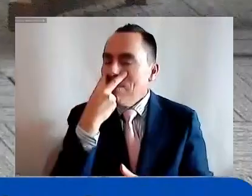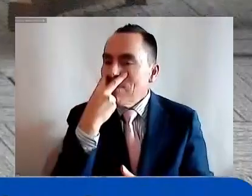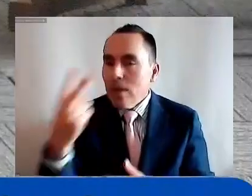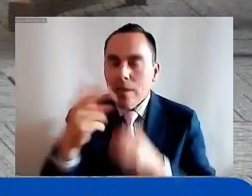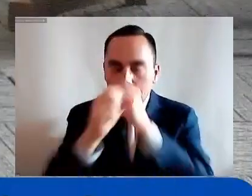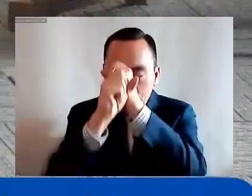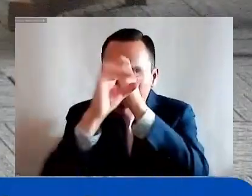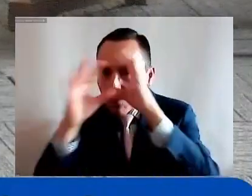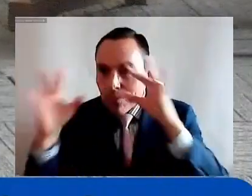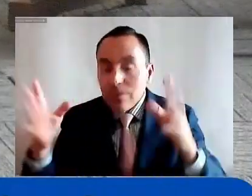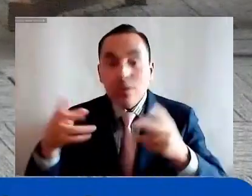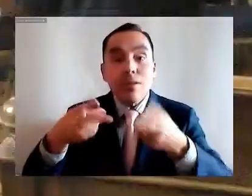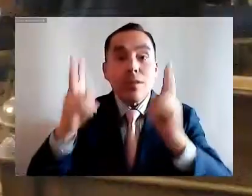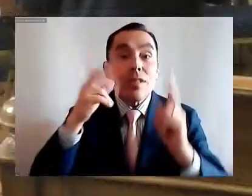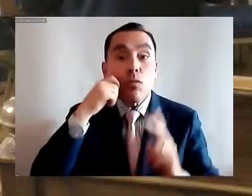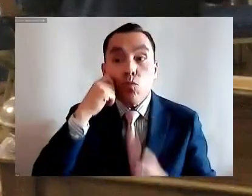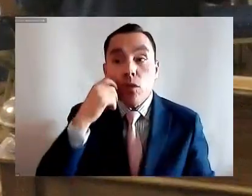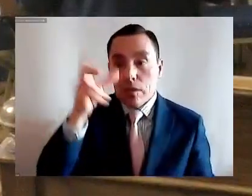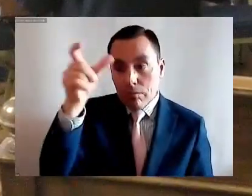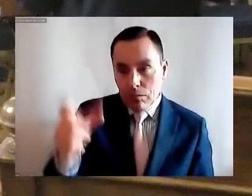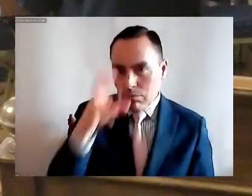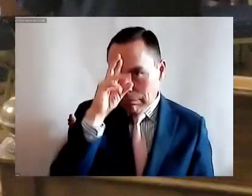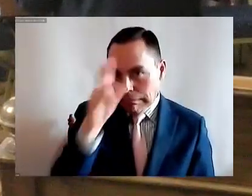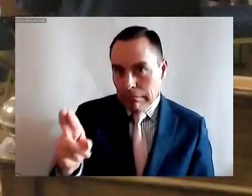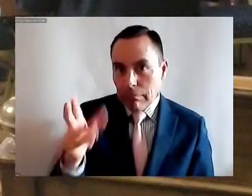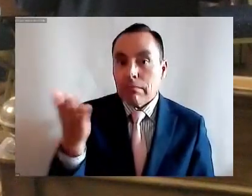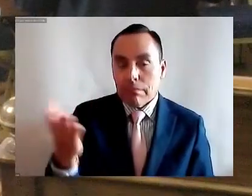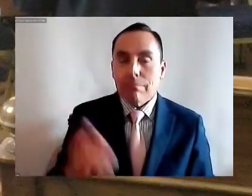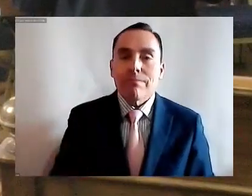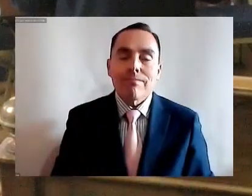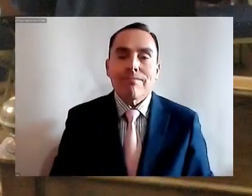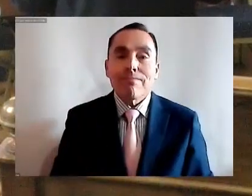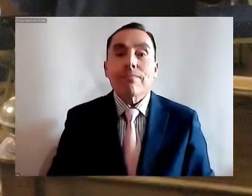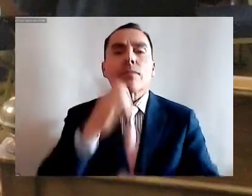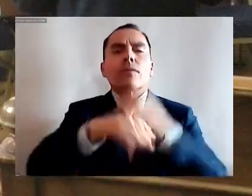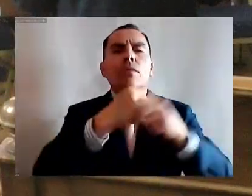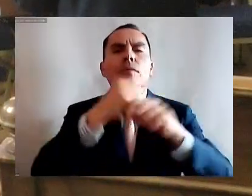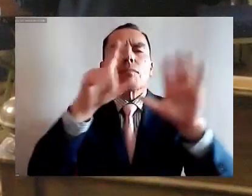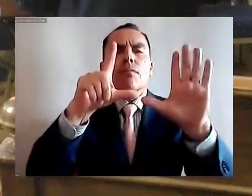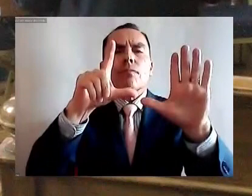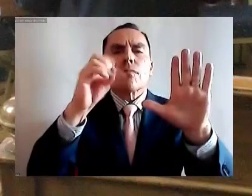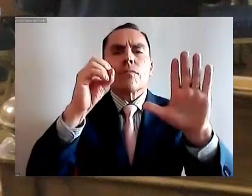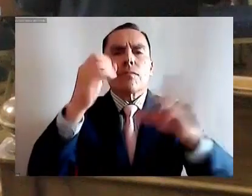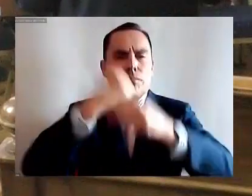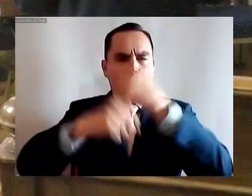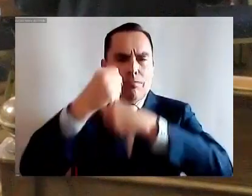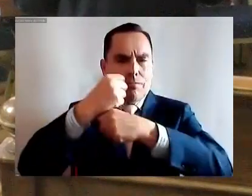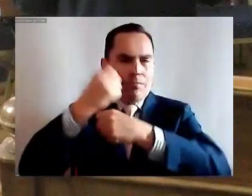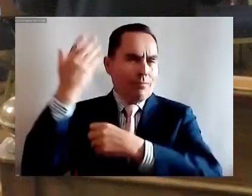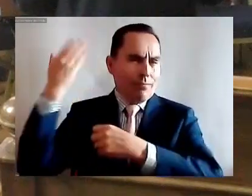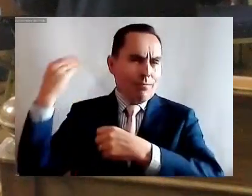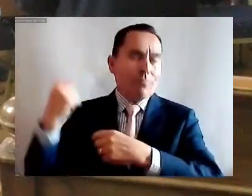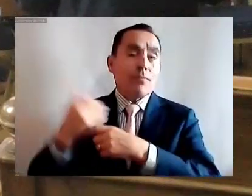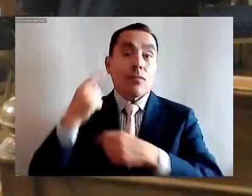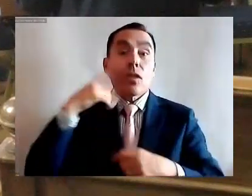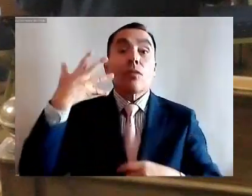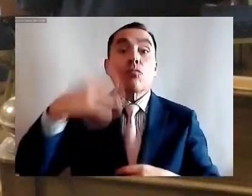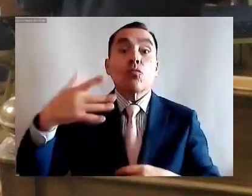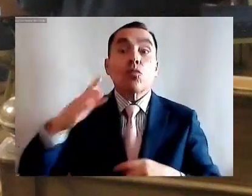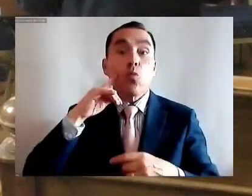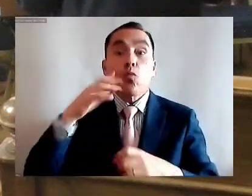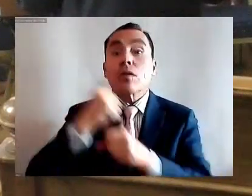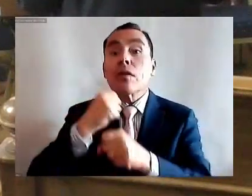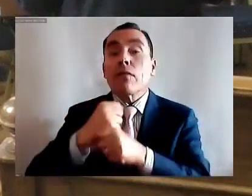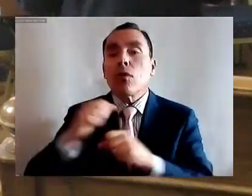derechos humanos de las mujeres. En los años 70, y en virtud del importante trabajo impulsado por los